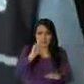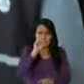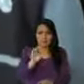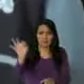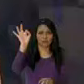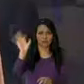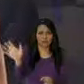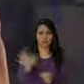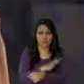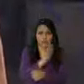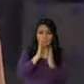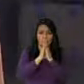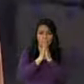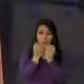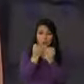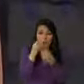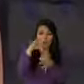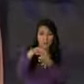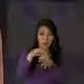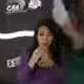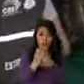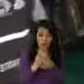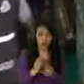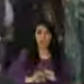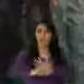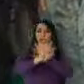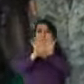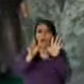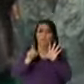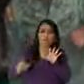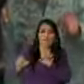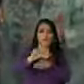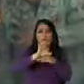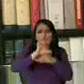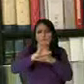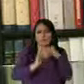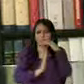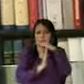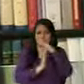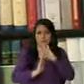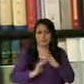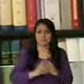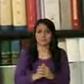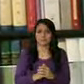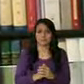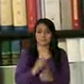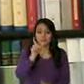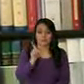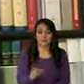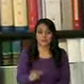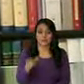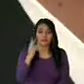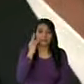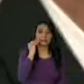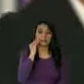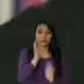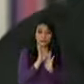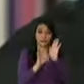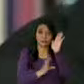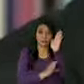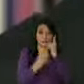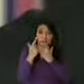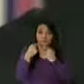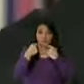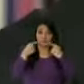y transparente escrutinio electoral por el bien de la convivencia pacífica de la patria. Para el constitucionalista Rafael Ollarte, el comunicado del ejército